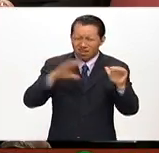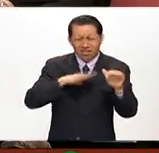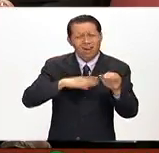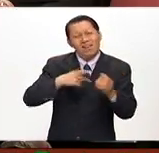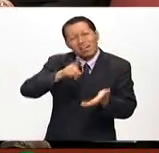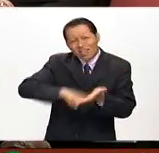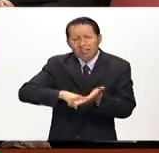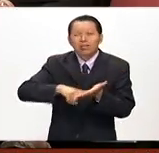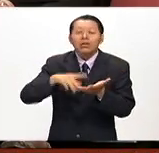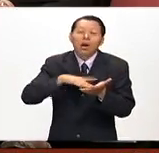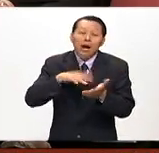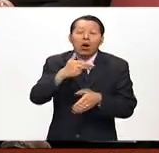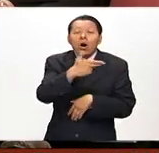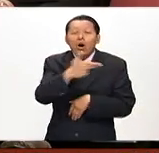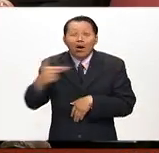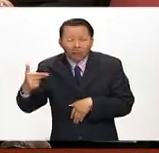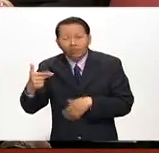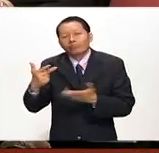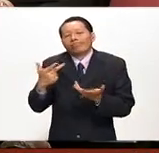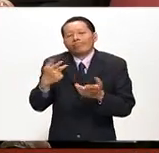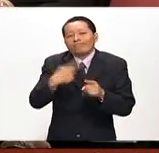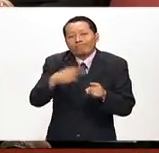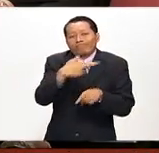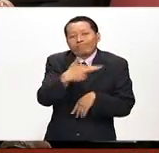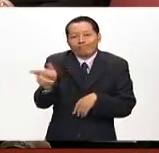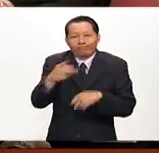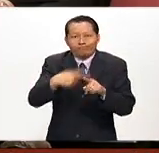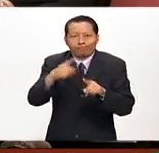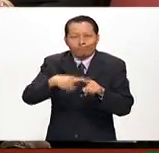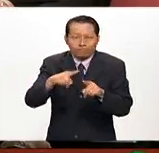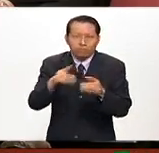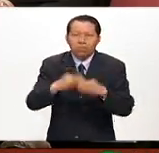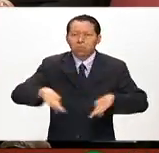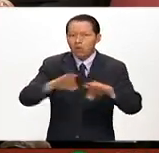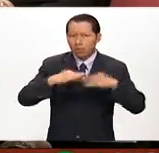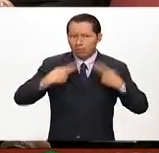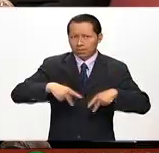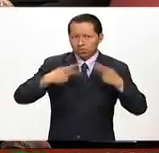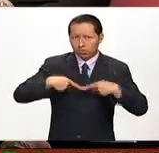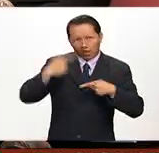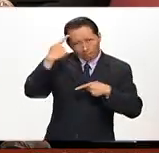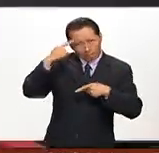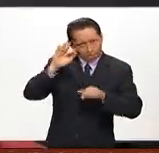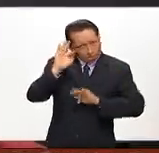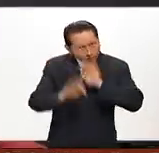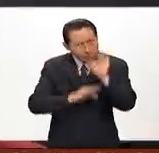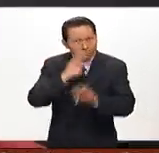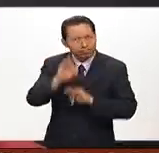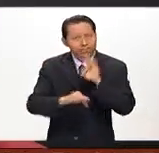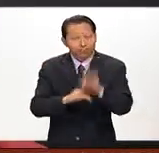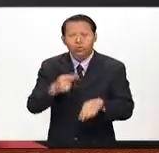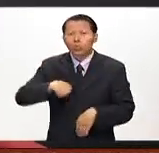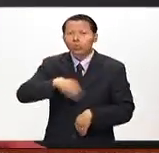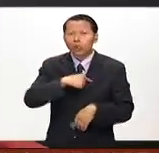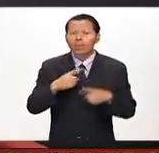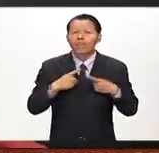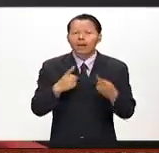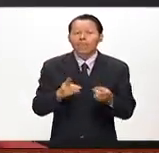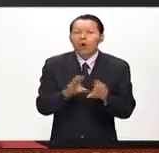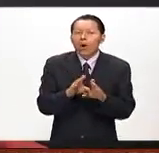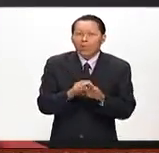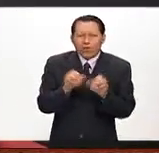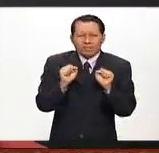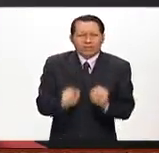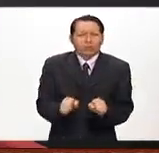restaurantes, que necesitan gente que los atienda, que los reciba. Entonces, lo que nosotros ofrecemos, sí garantizamos